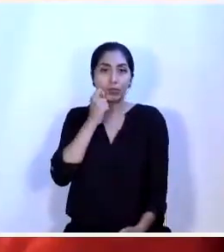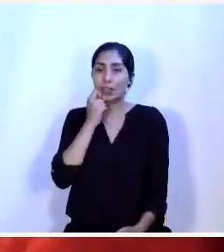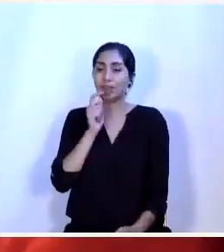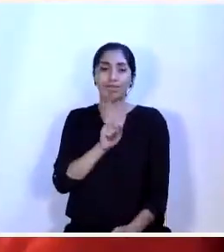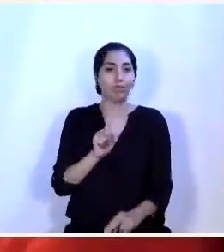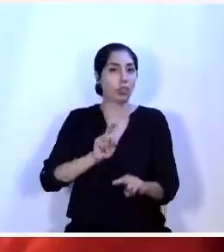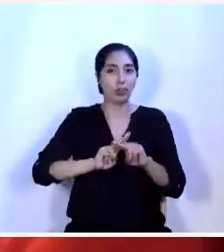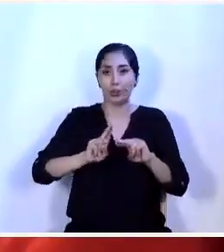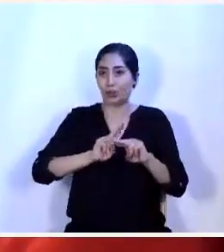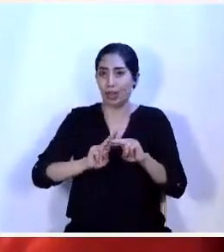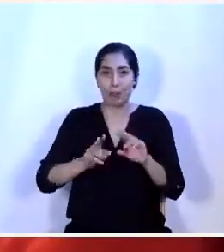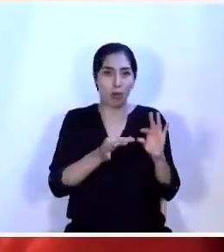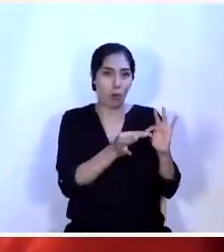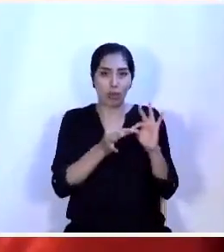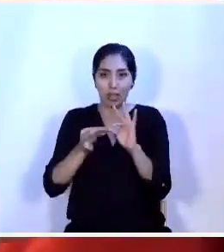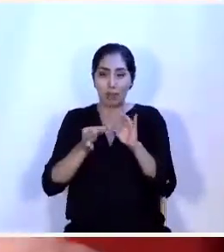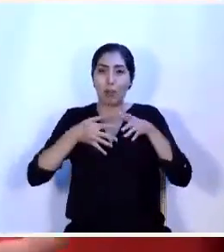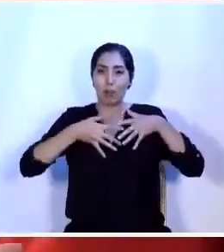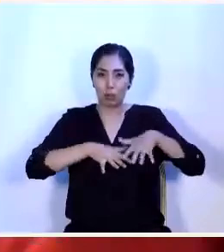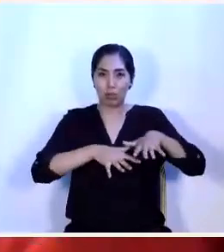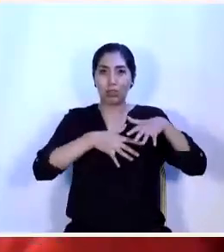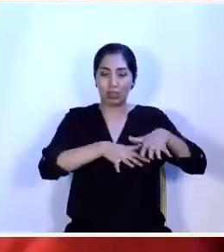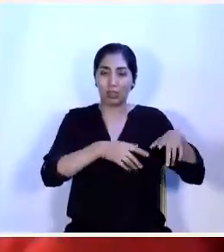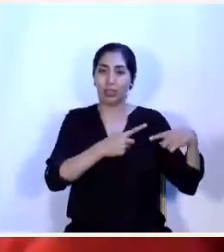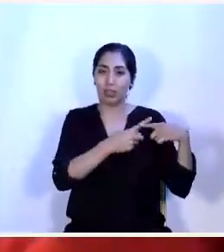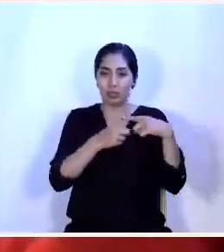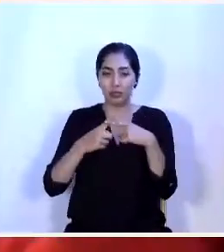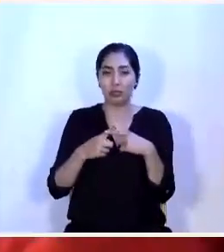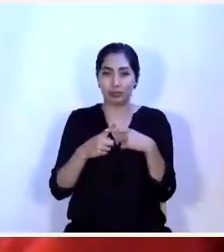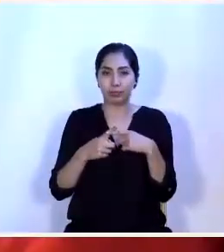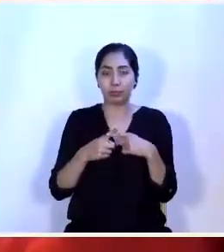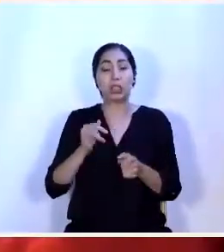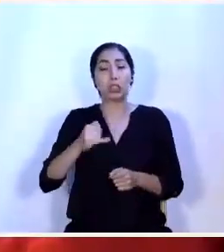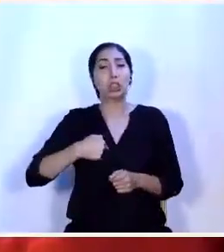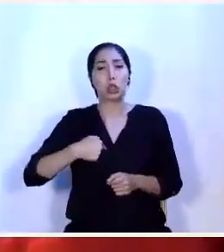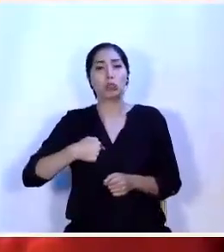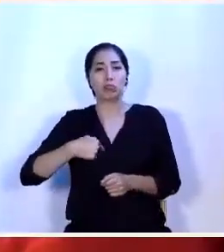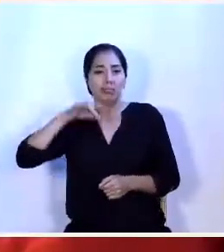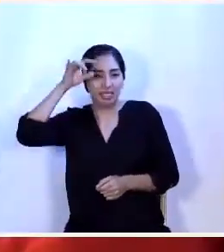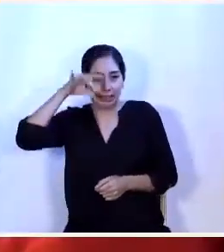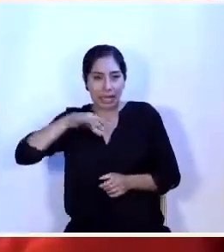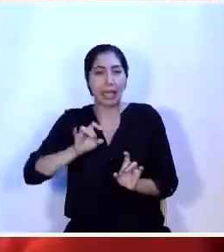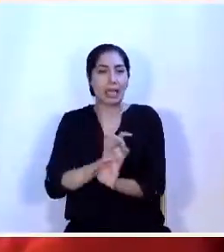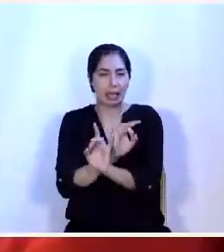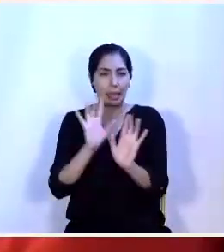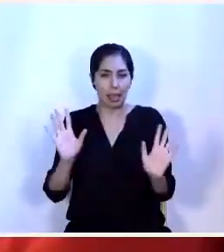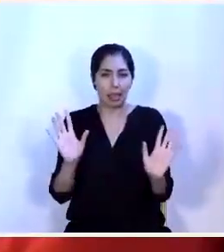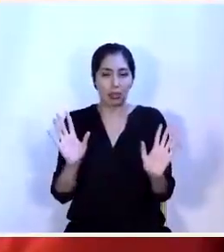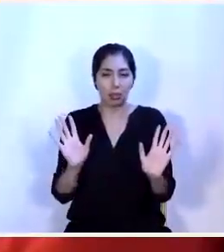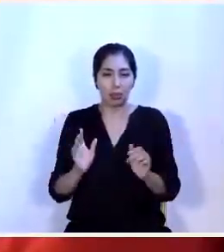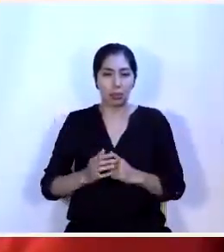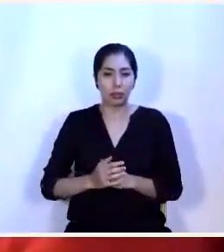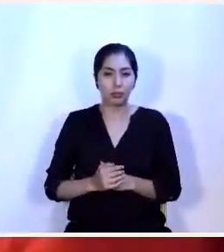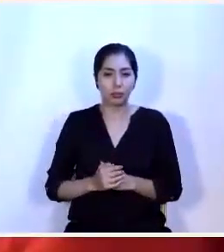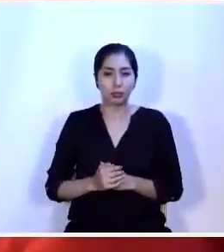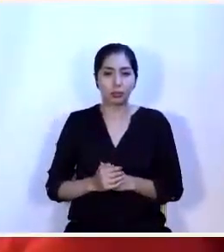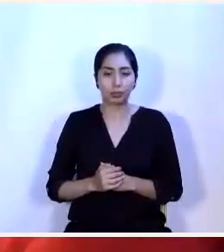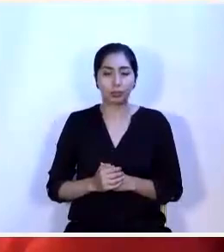causas que nos llevaron al estallido social. Por supuesto, tengo absolutamente claro que